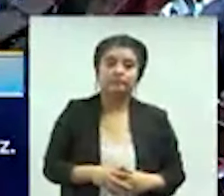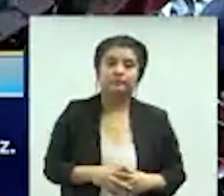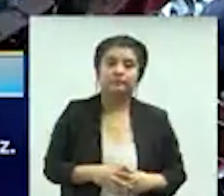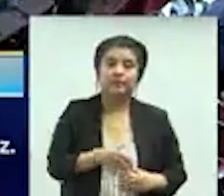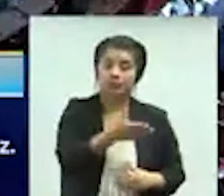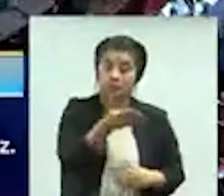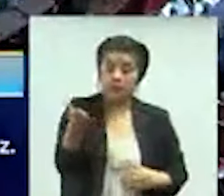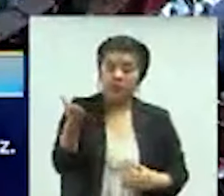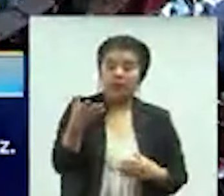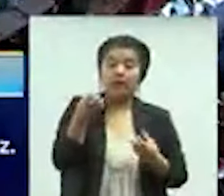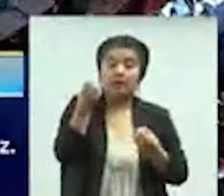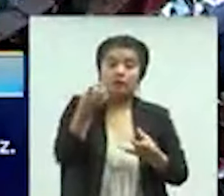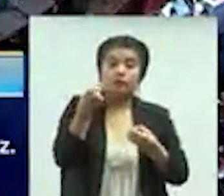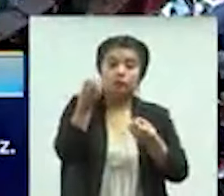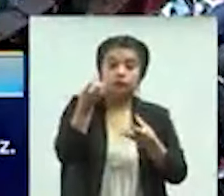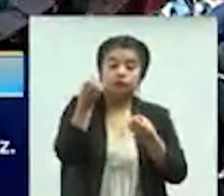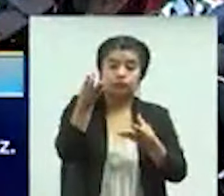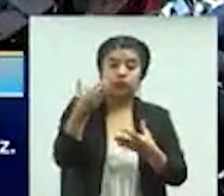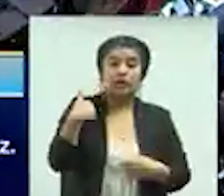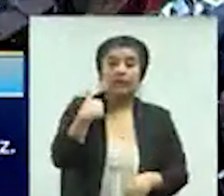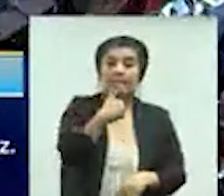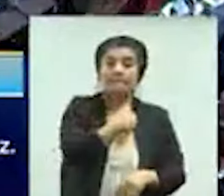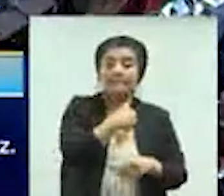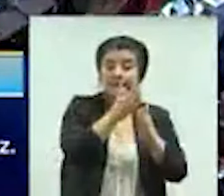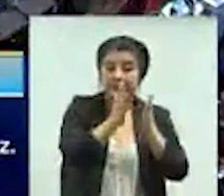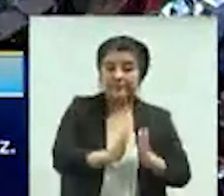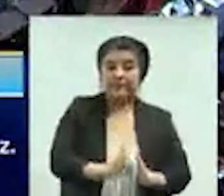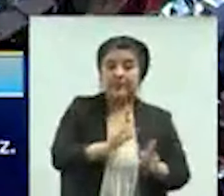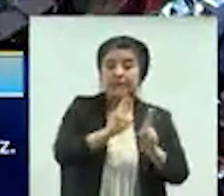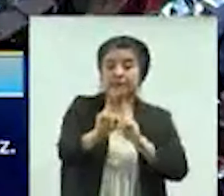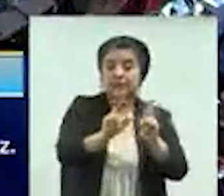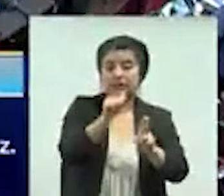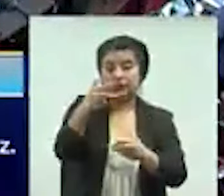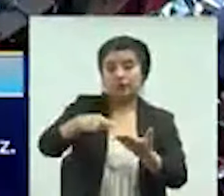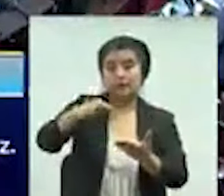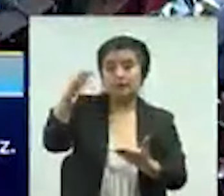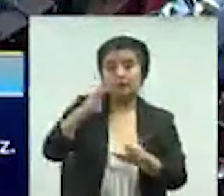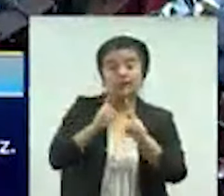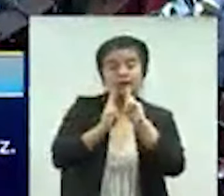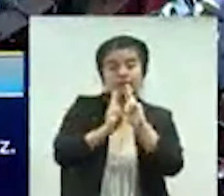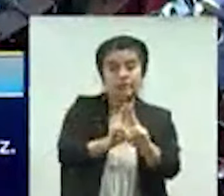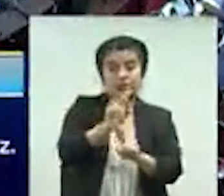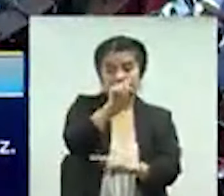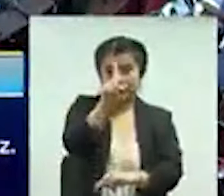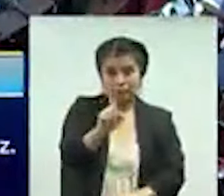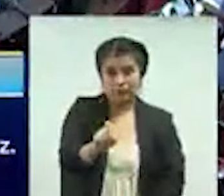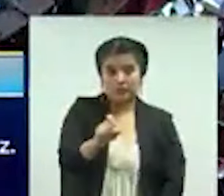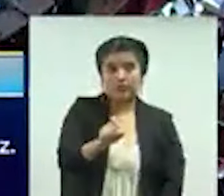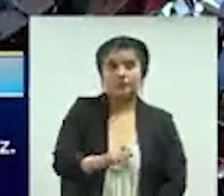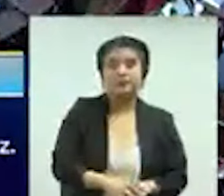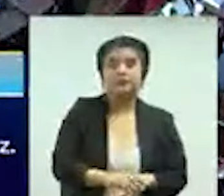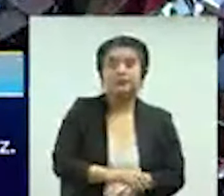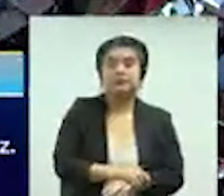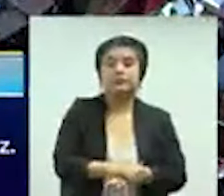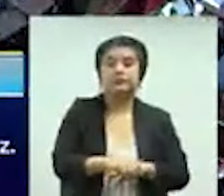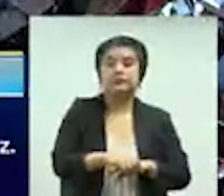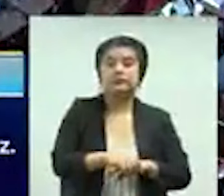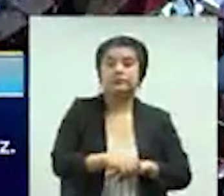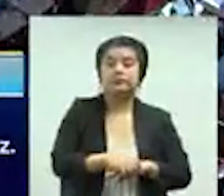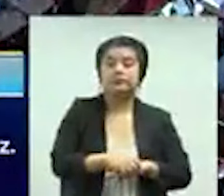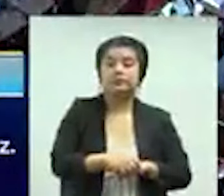Tiene la palabra el ministro de Relaciones Exteriores para responder la pregunta formulada. Un momento, diputado.